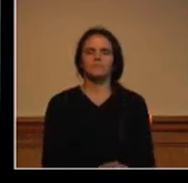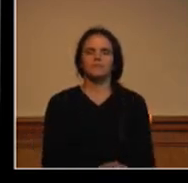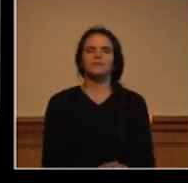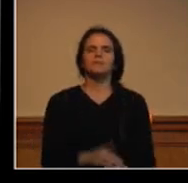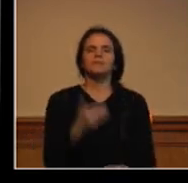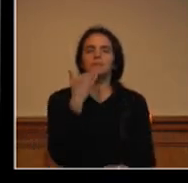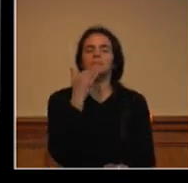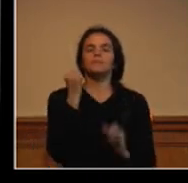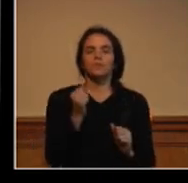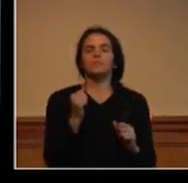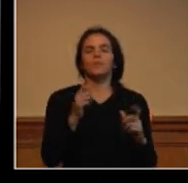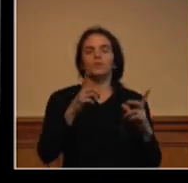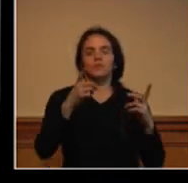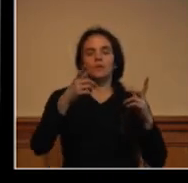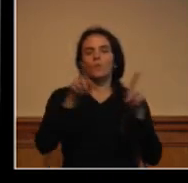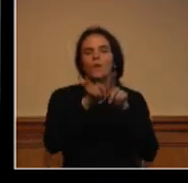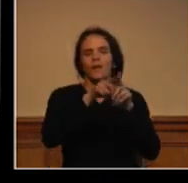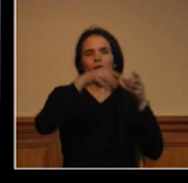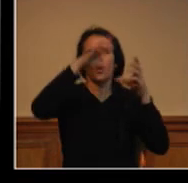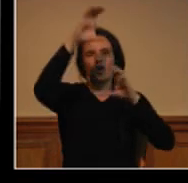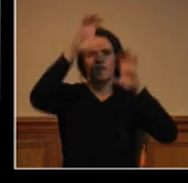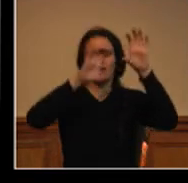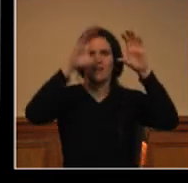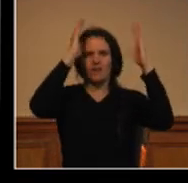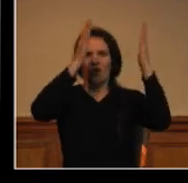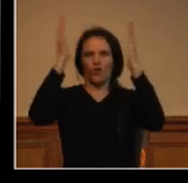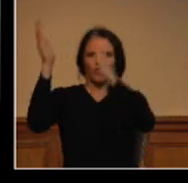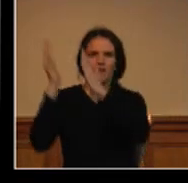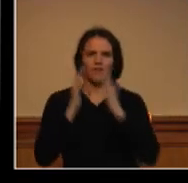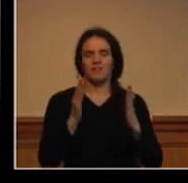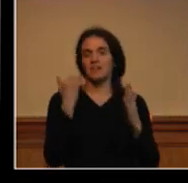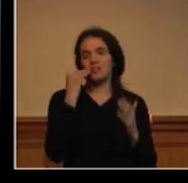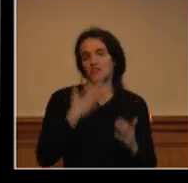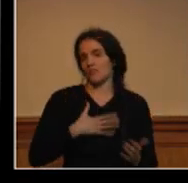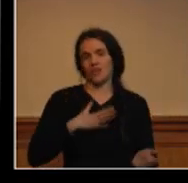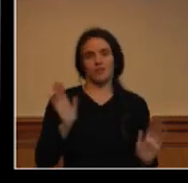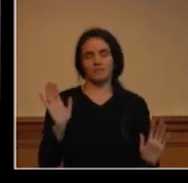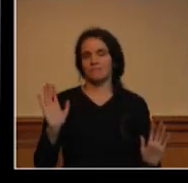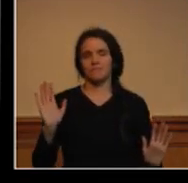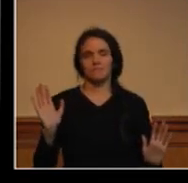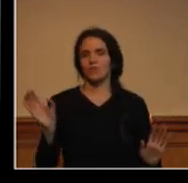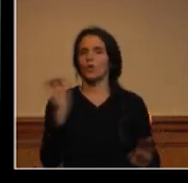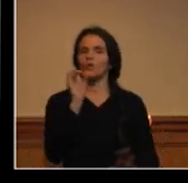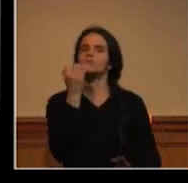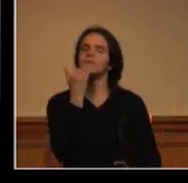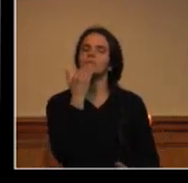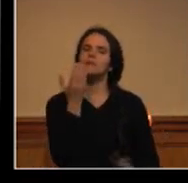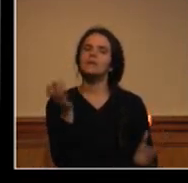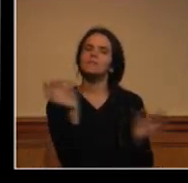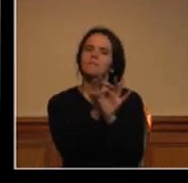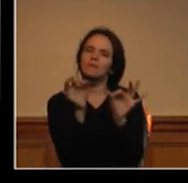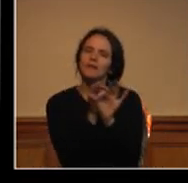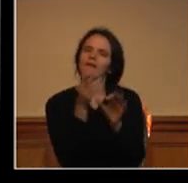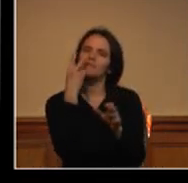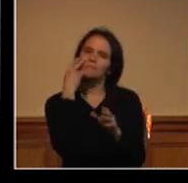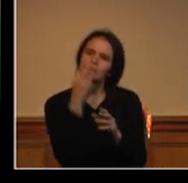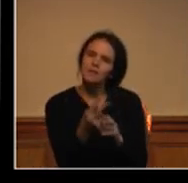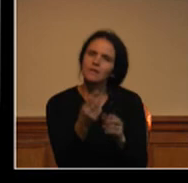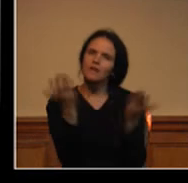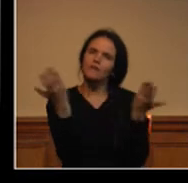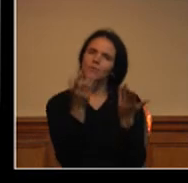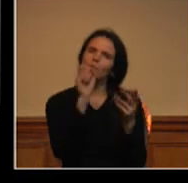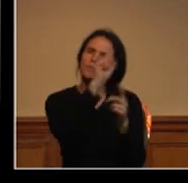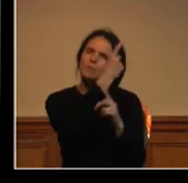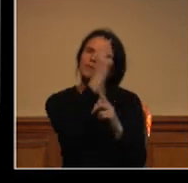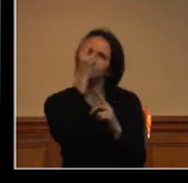y podemos tomar estas tarjetas y ordenarlas tanto como el niño quiera o darle como la instrucción de fíjate en los detalles,